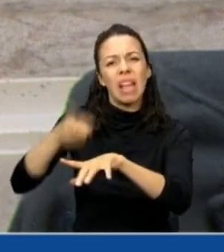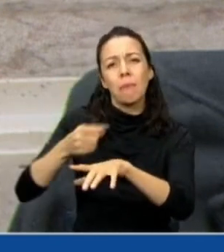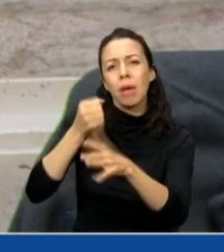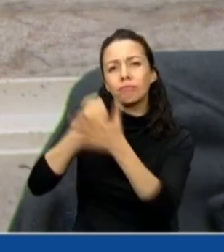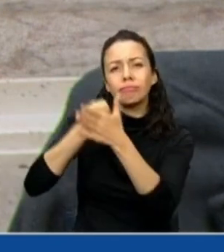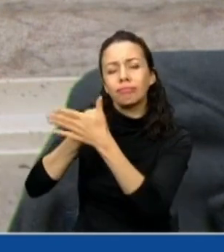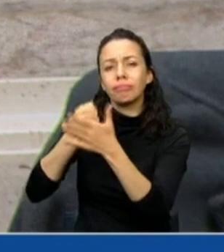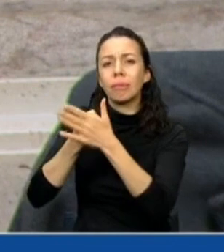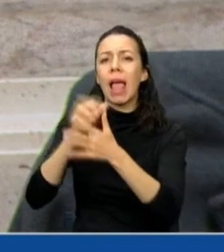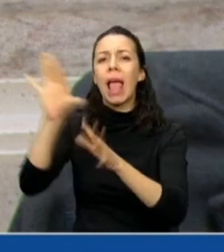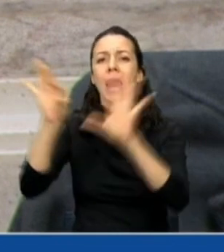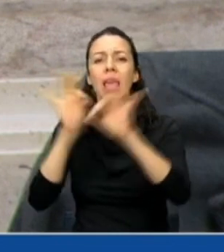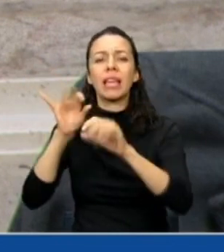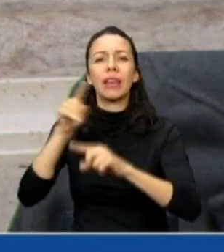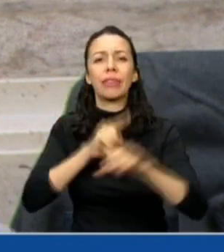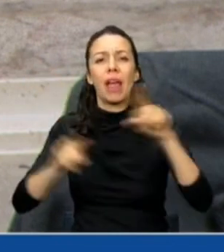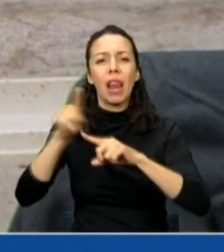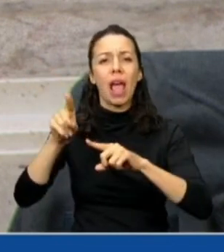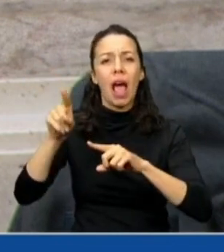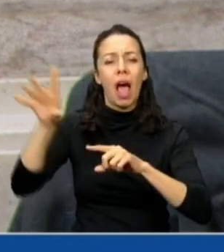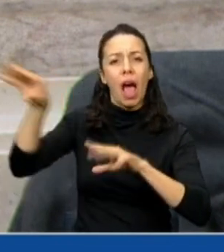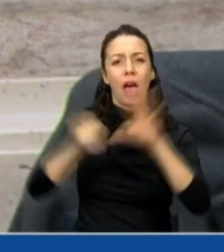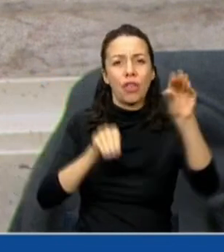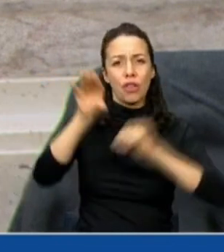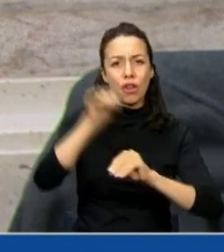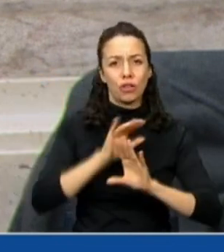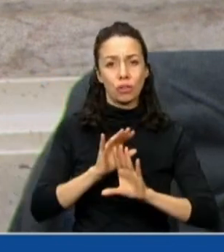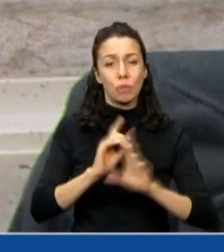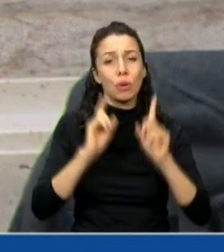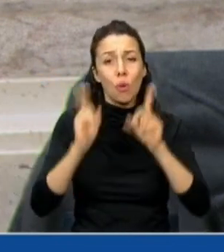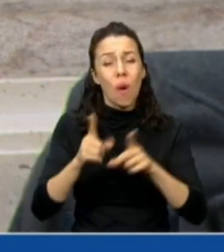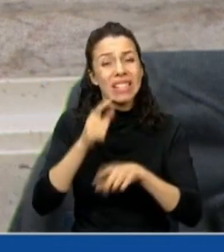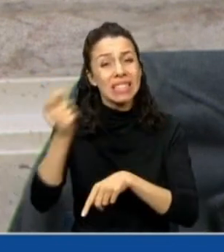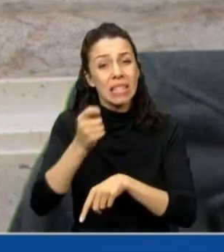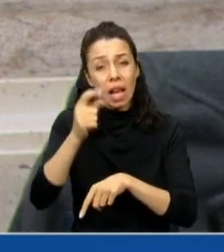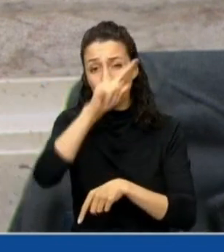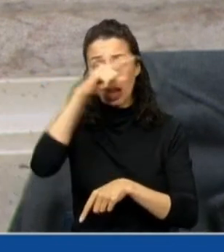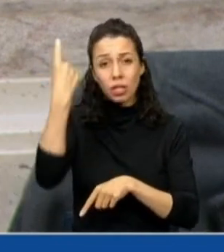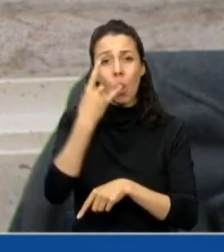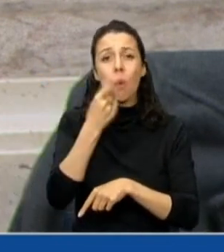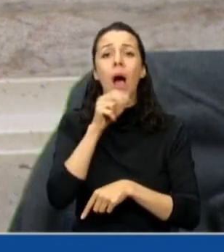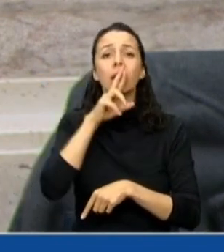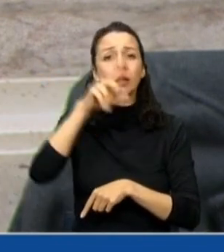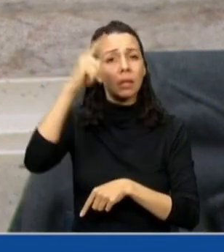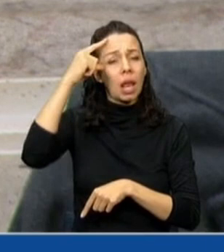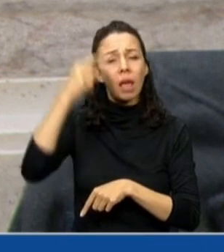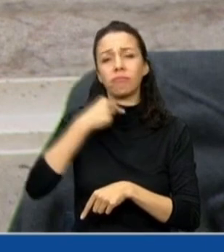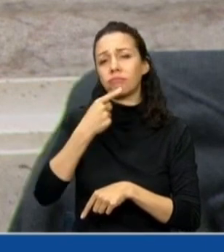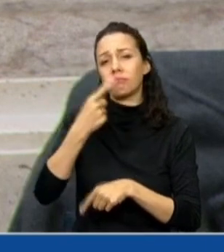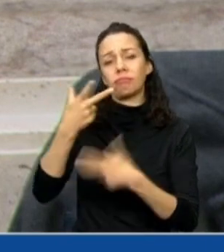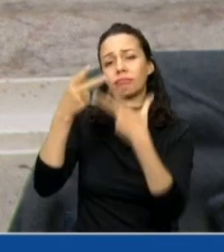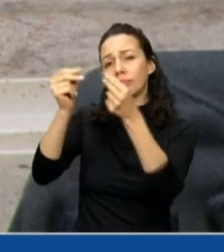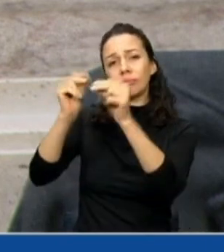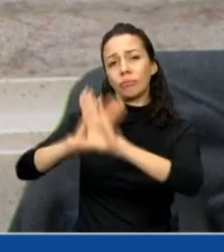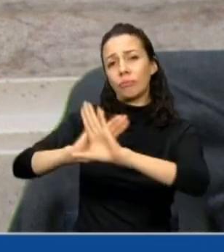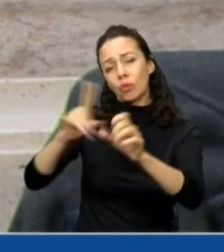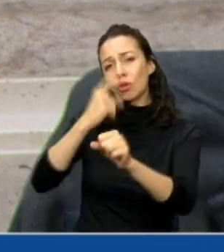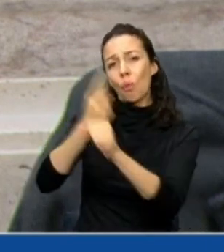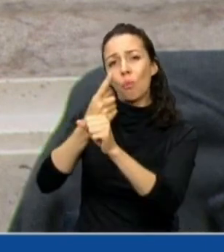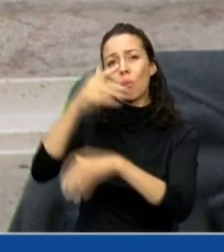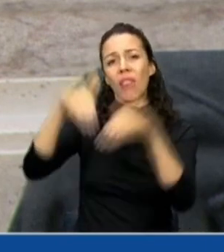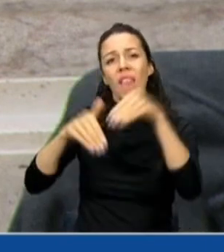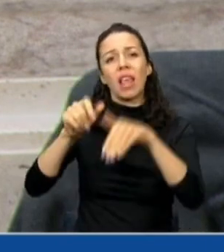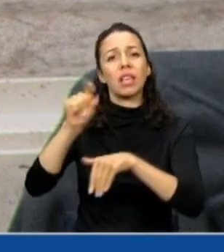base. Pero aún así se le quiere impedir desde el Sindicato Nacional de UATRE a la elección de esta seccional de